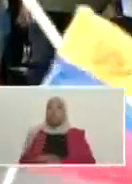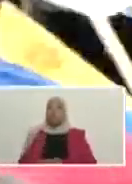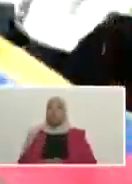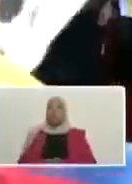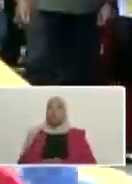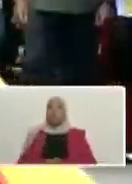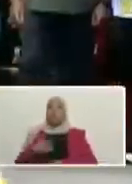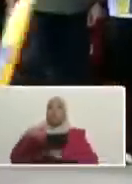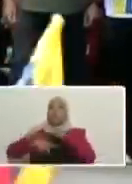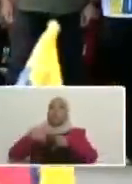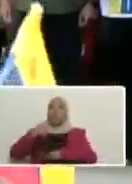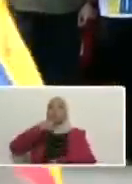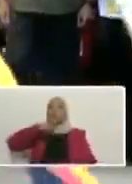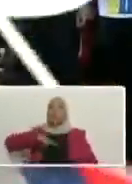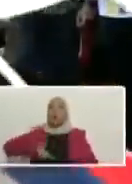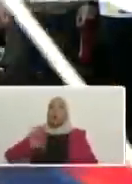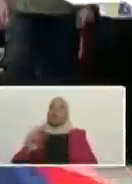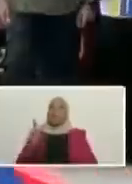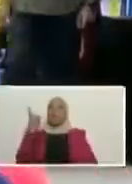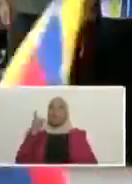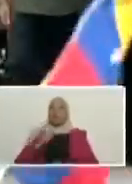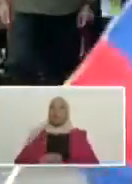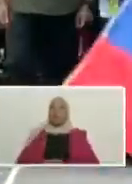un proceso histórico en primer lugar,